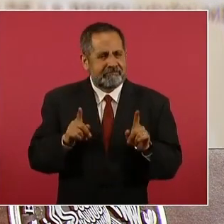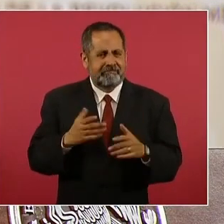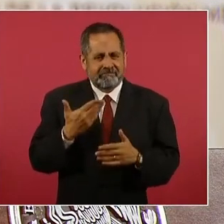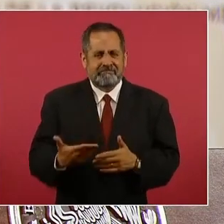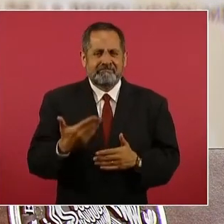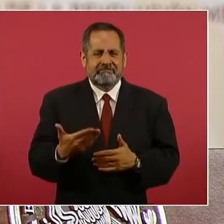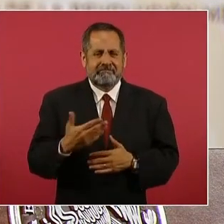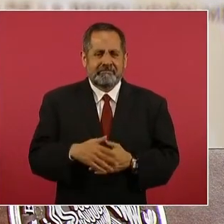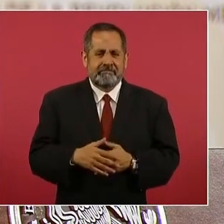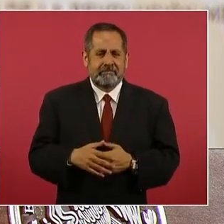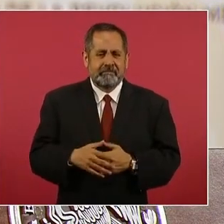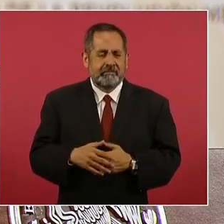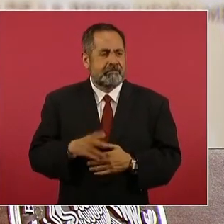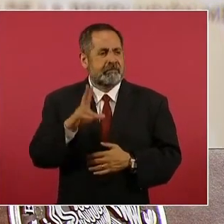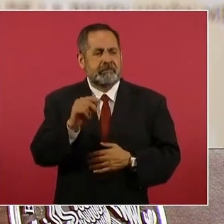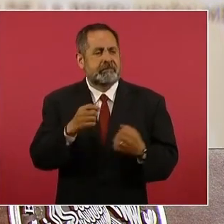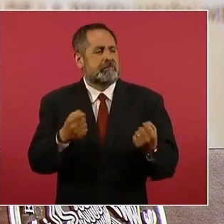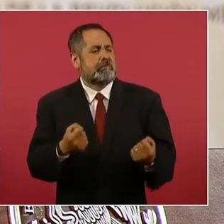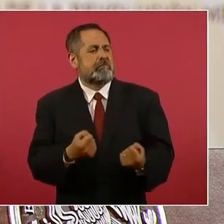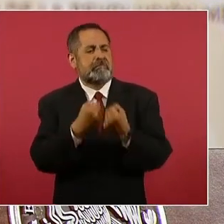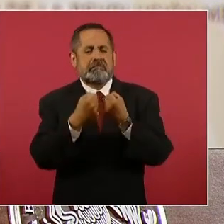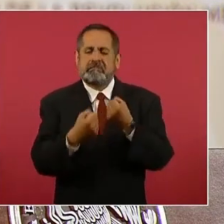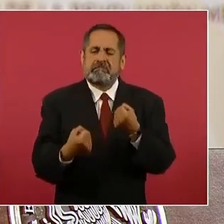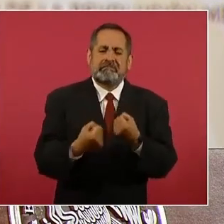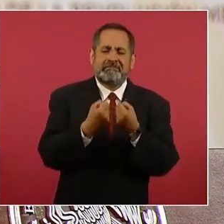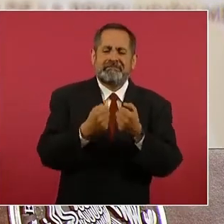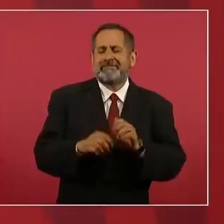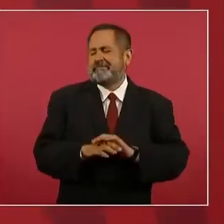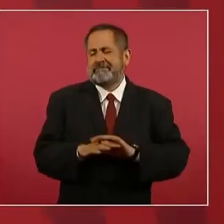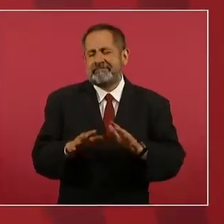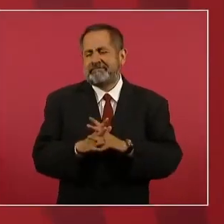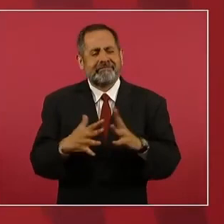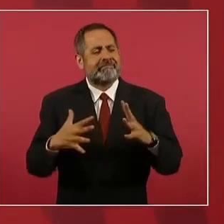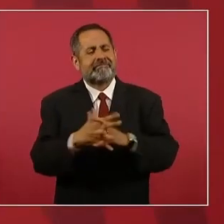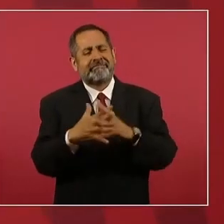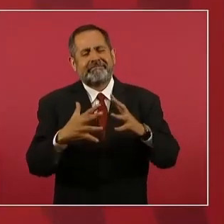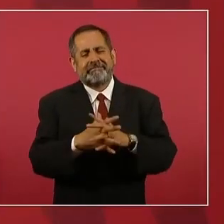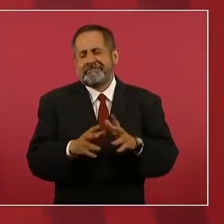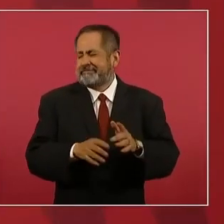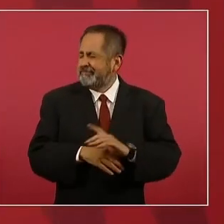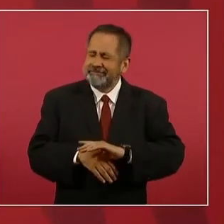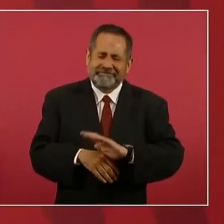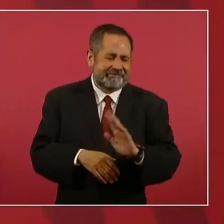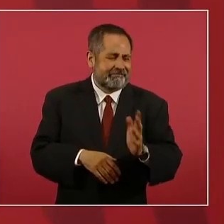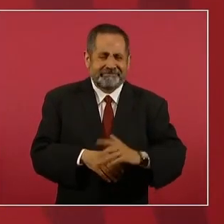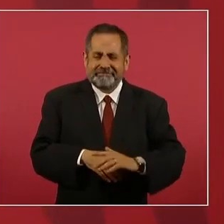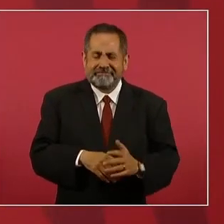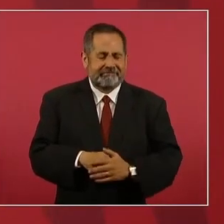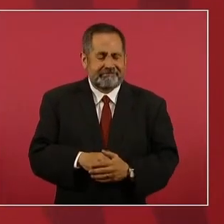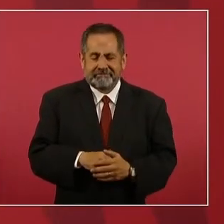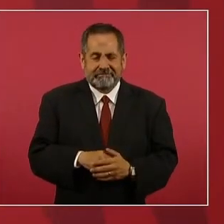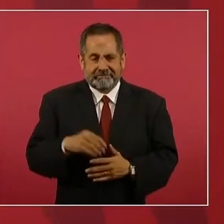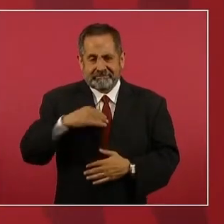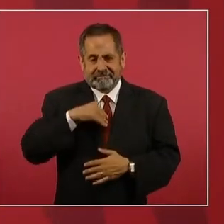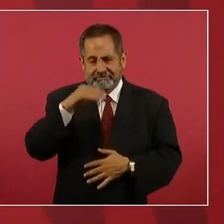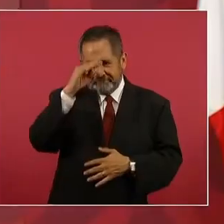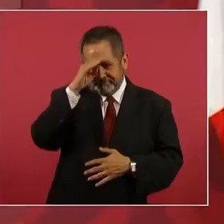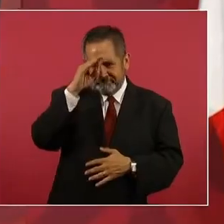y hacer a un lado la confrontación y hacer a un lado la guerra y